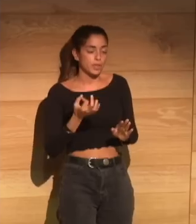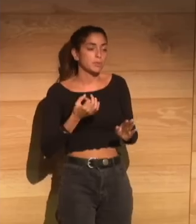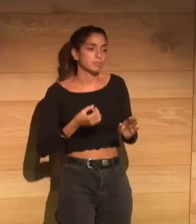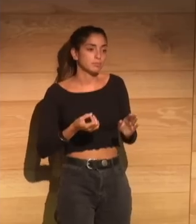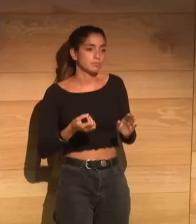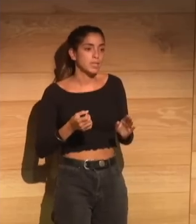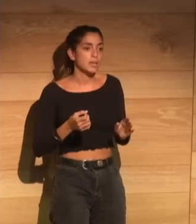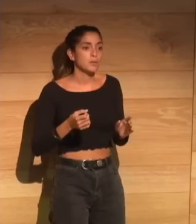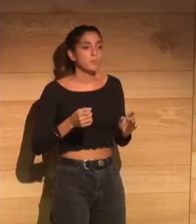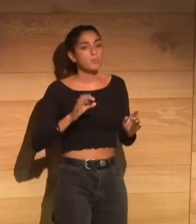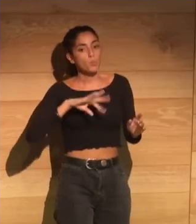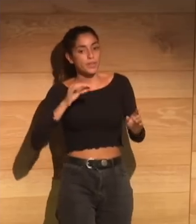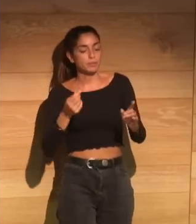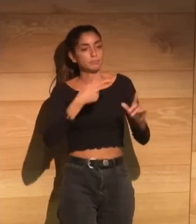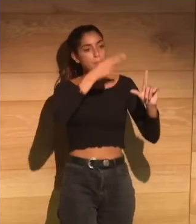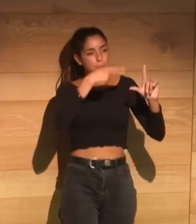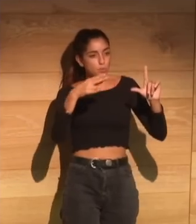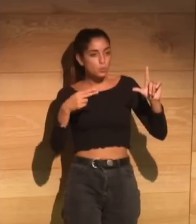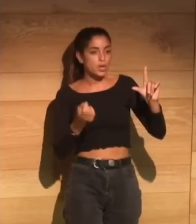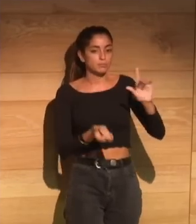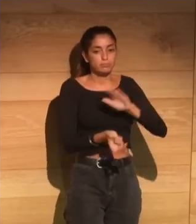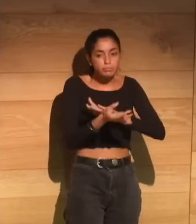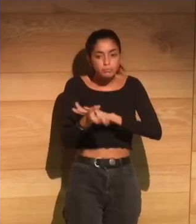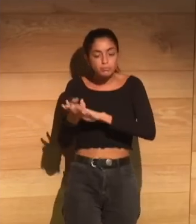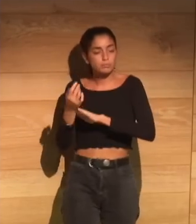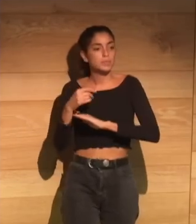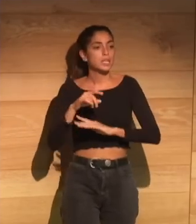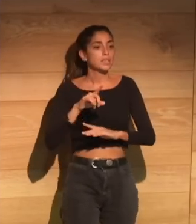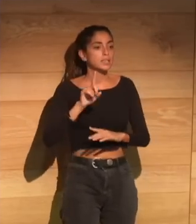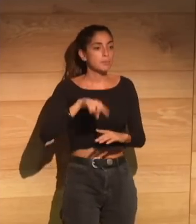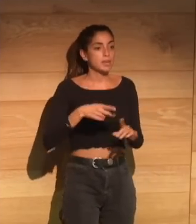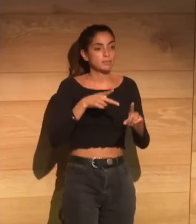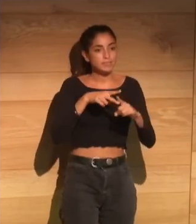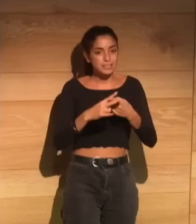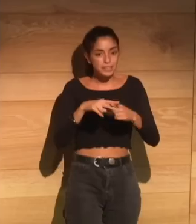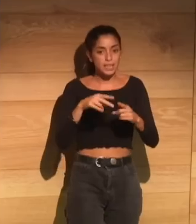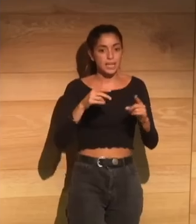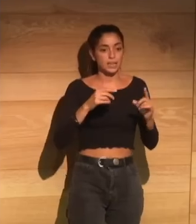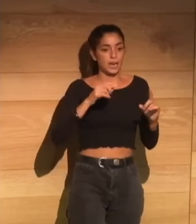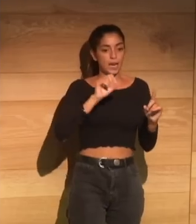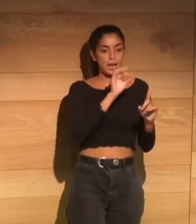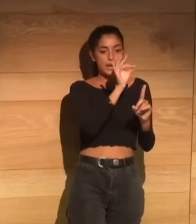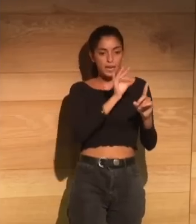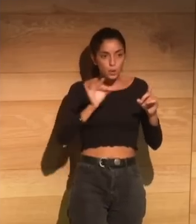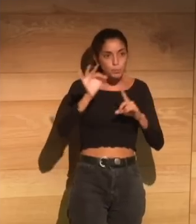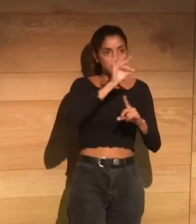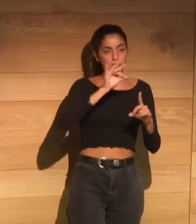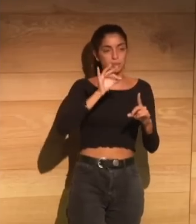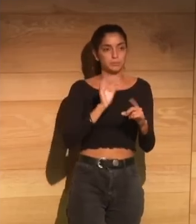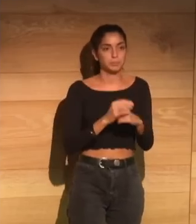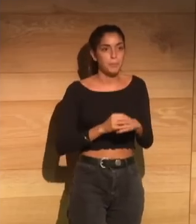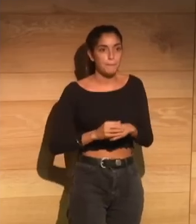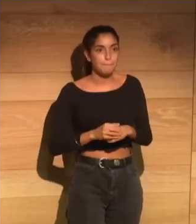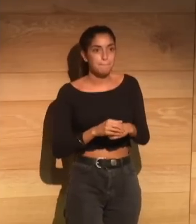avanzas con los pigmentos o con estos efectos de los que estamos hablando, estos conocimientos nuevos que tienen que ver también con la geometría. Pero, por ejemplo, cuando casi